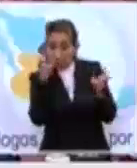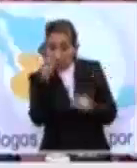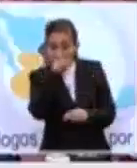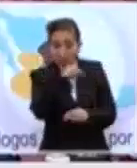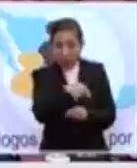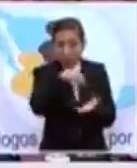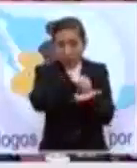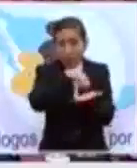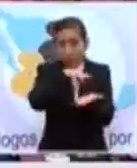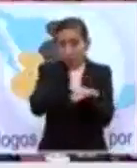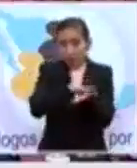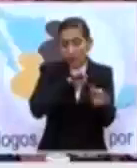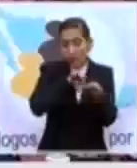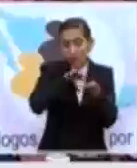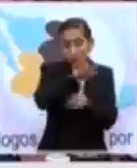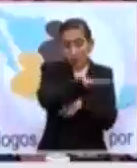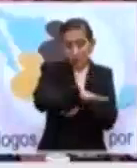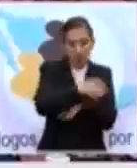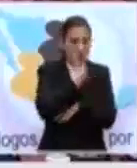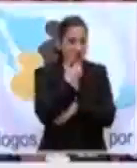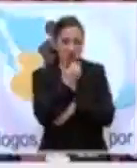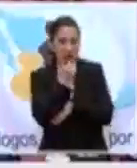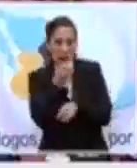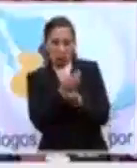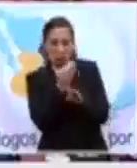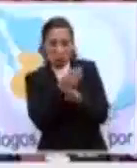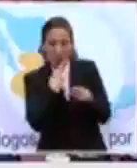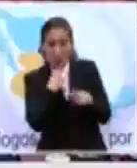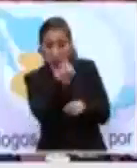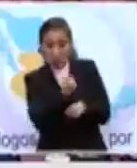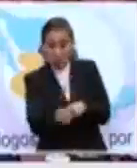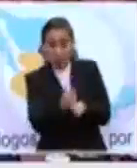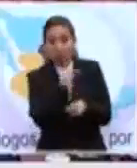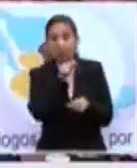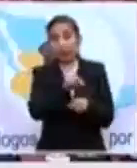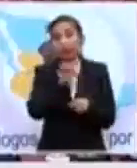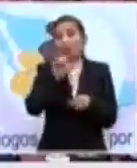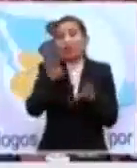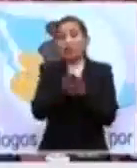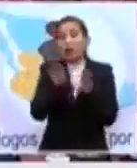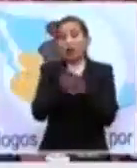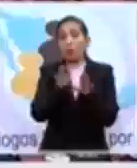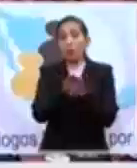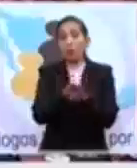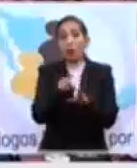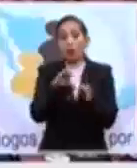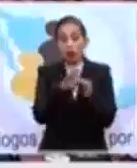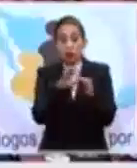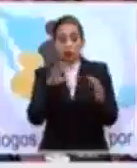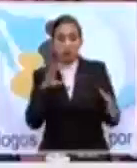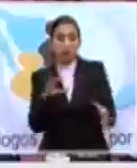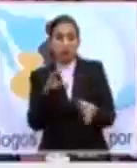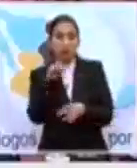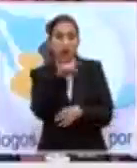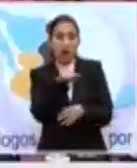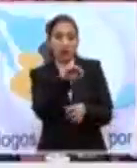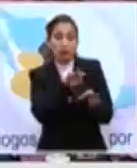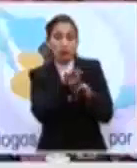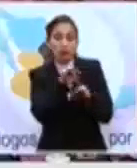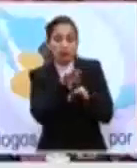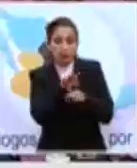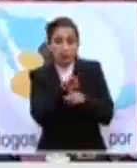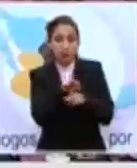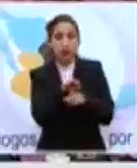la contratación laboral y a la forma de desvincular laboralmente a los